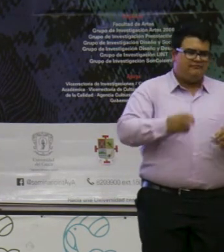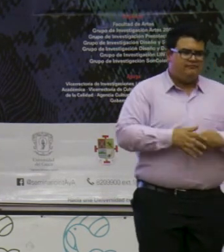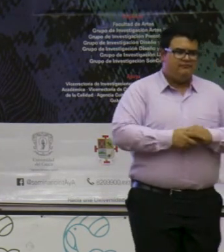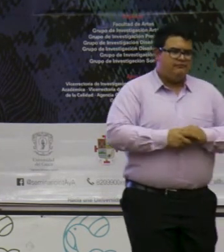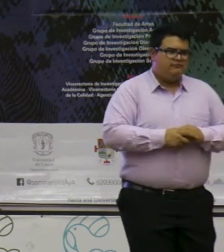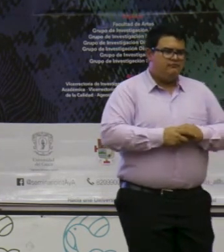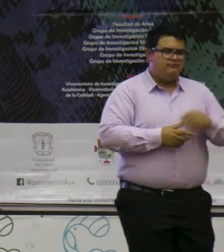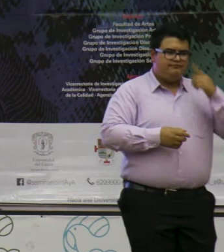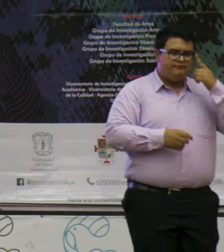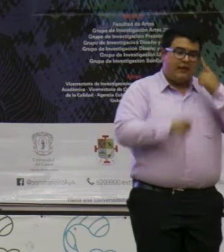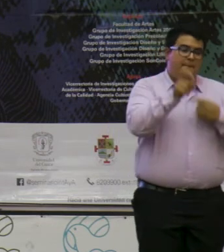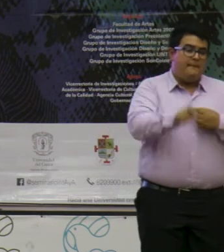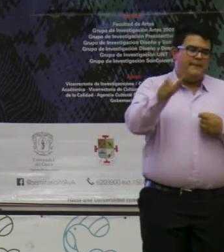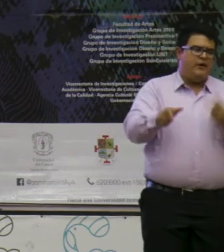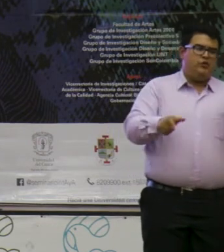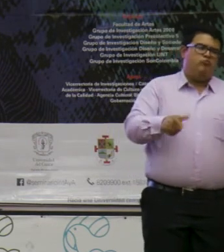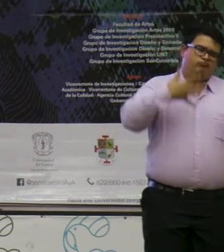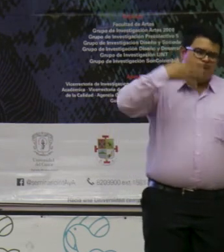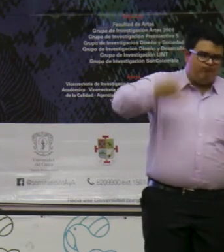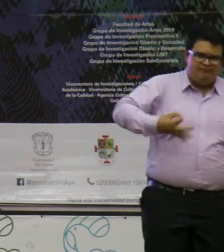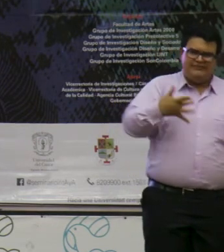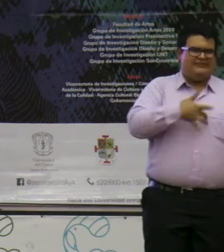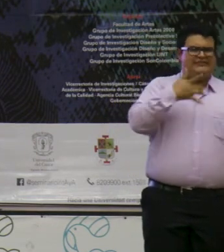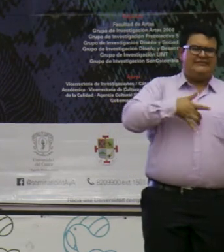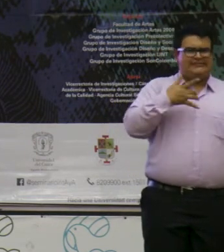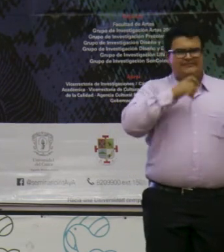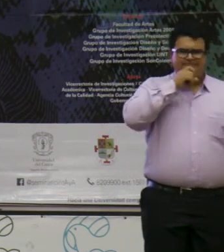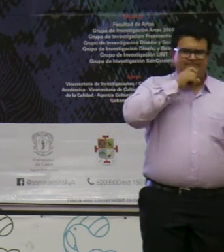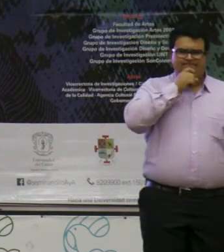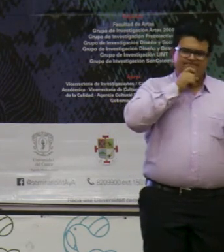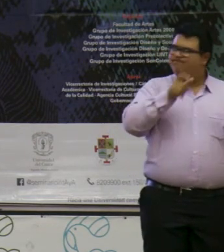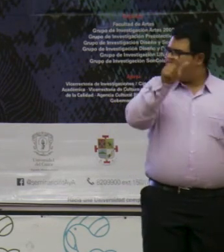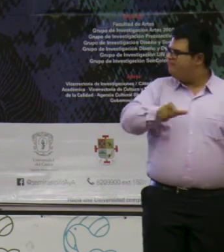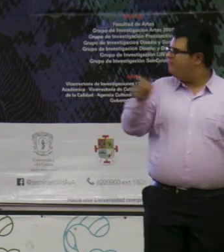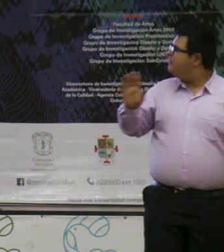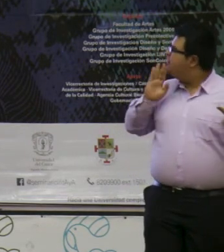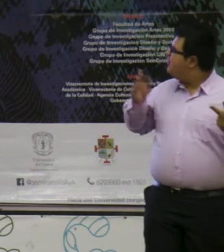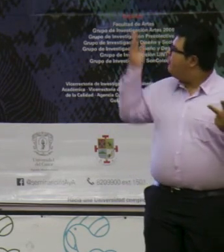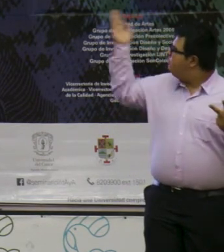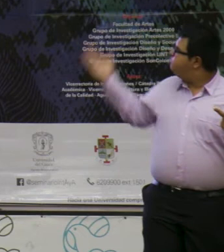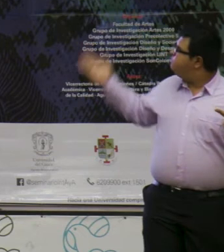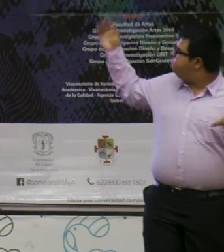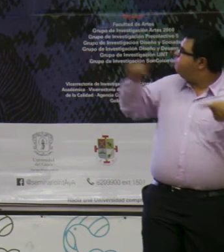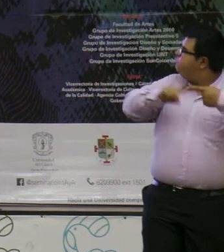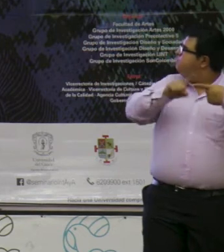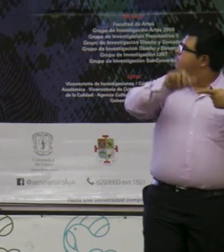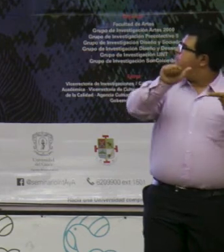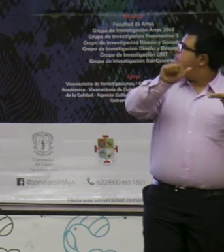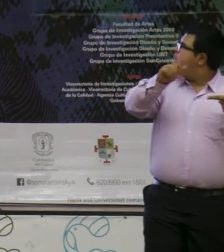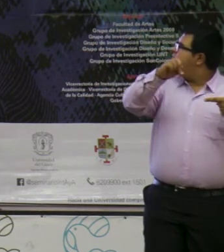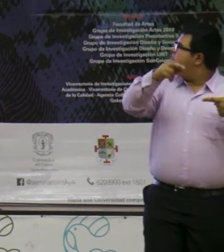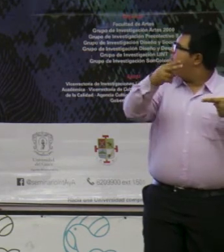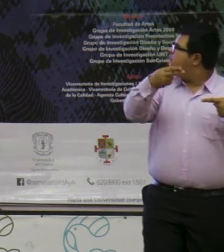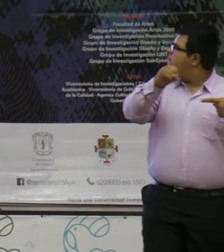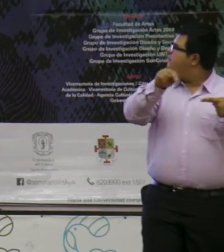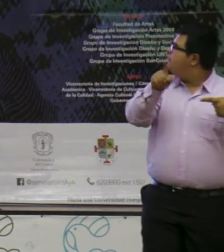señores bien cabrones son de los que en gran parte compilaron como enunciado científico estas prácticas. Y hay que seguirles la pista,